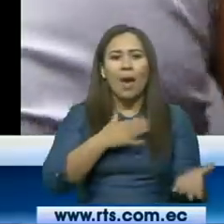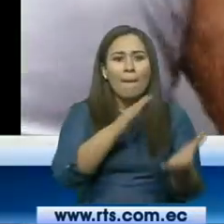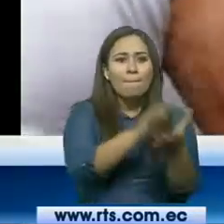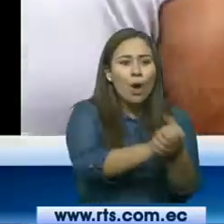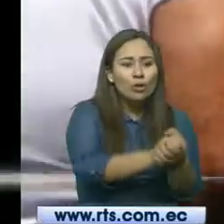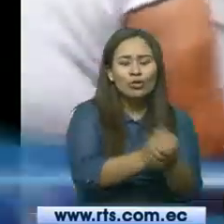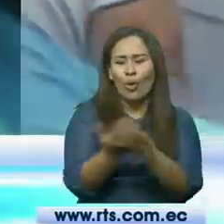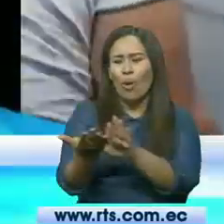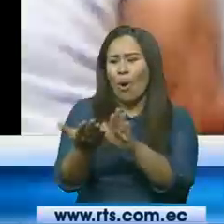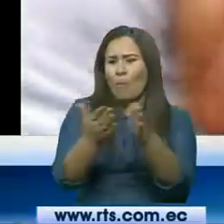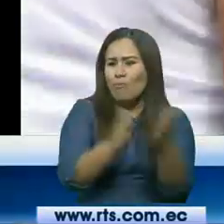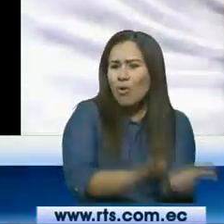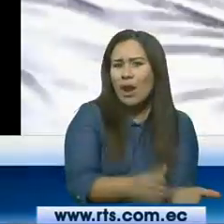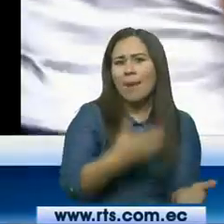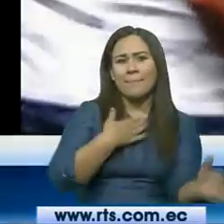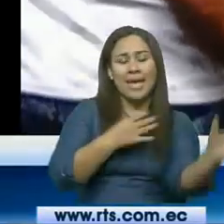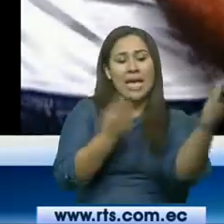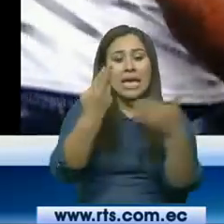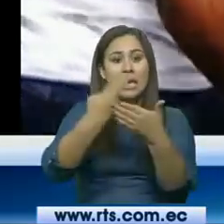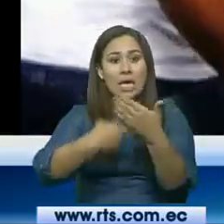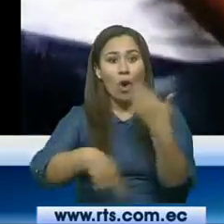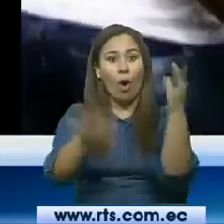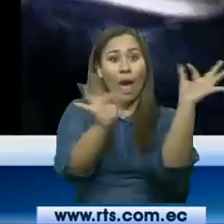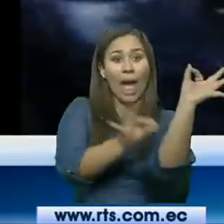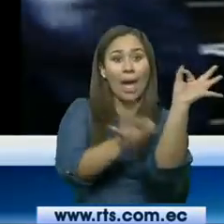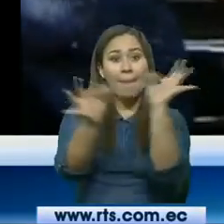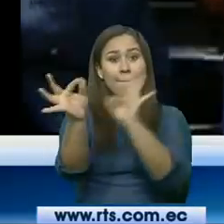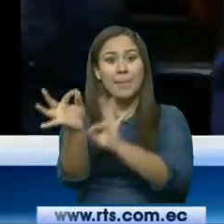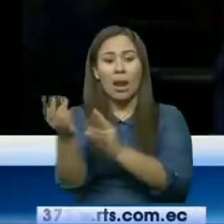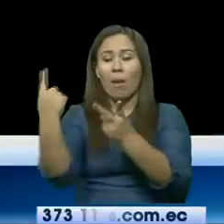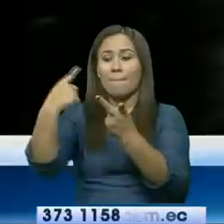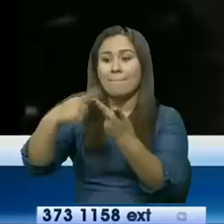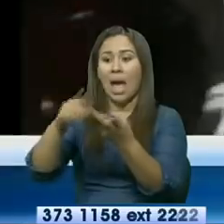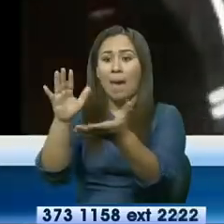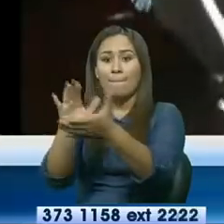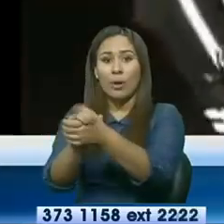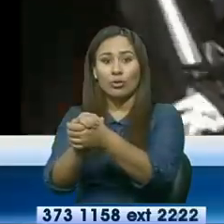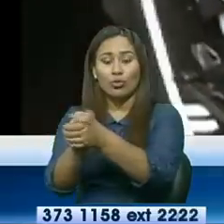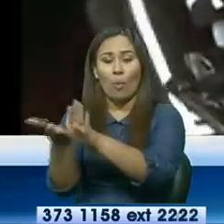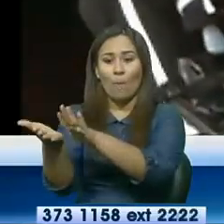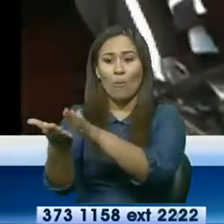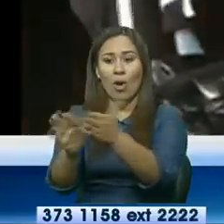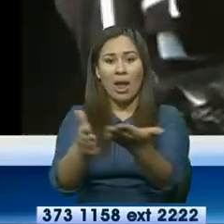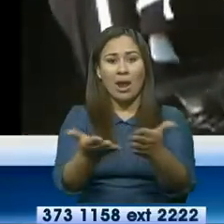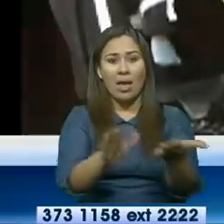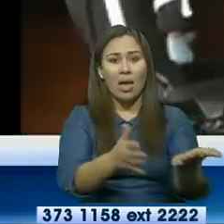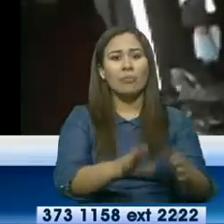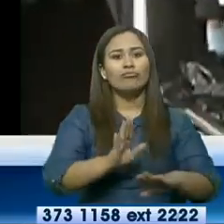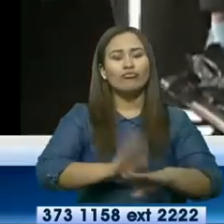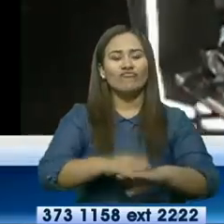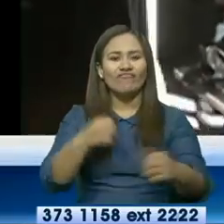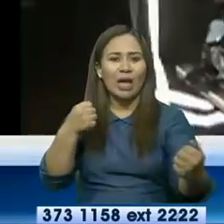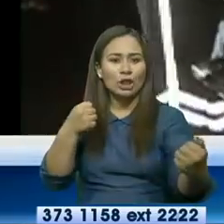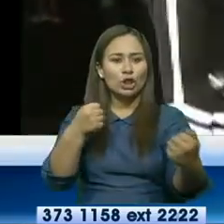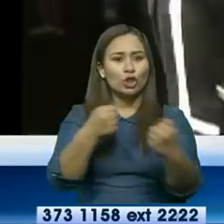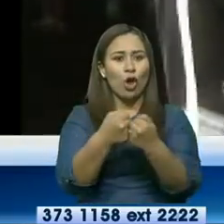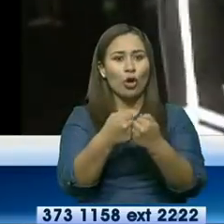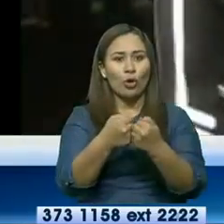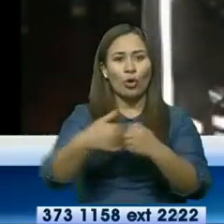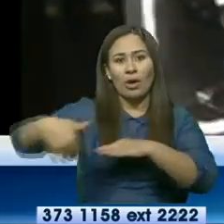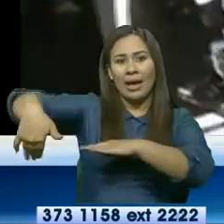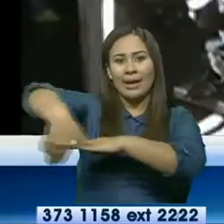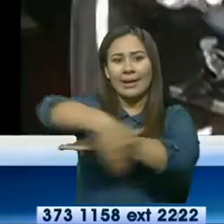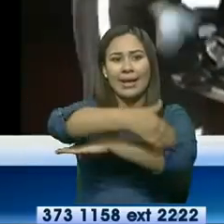último adiós a sus gemelos y a su conviviente los que perdieron la vida producto de un accidente de tránsito ocurrido en la